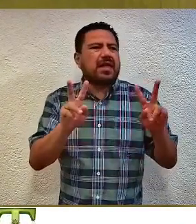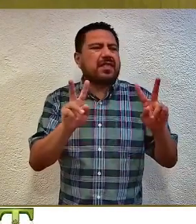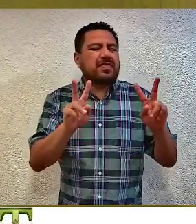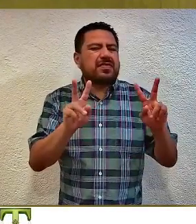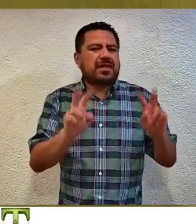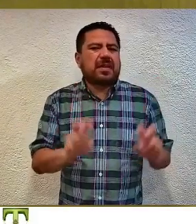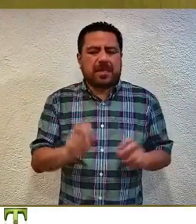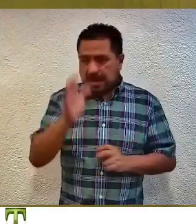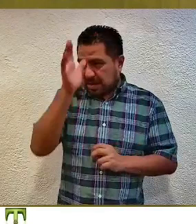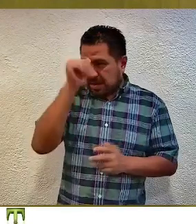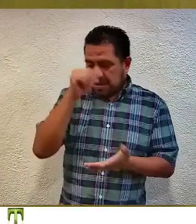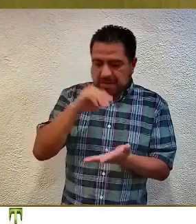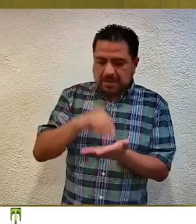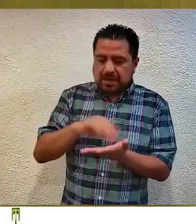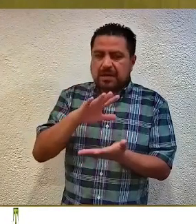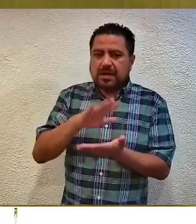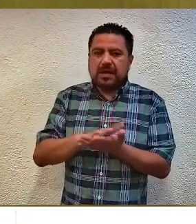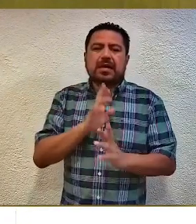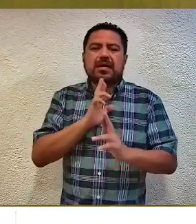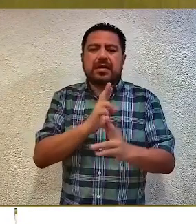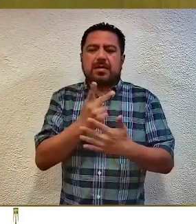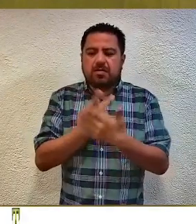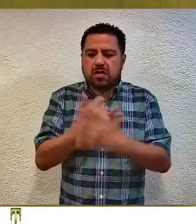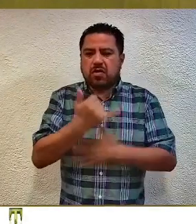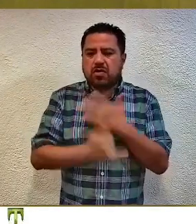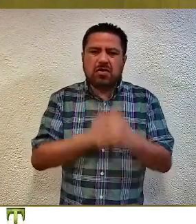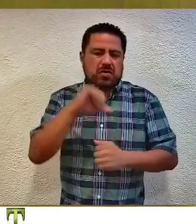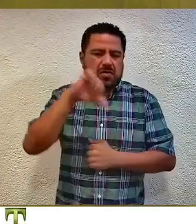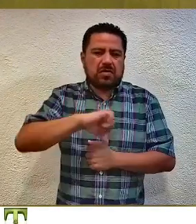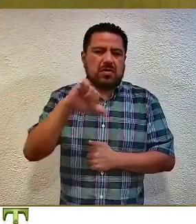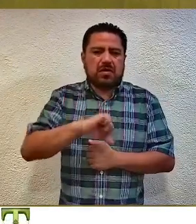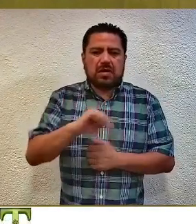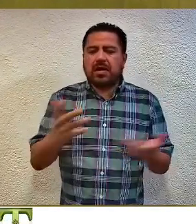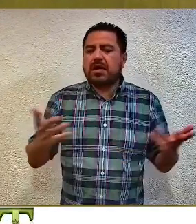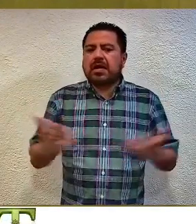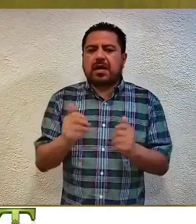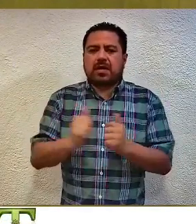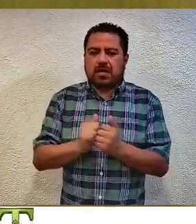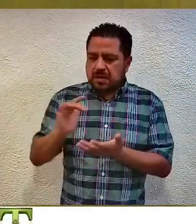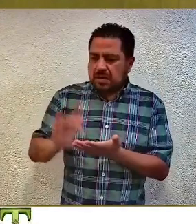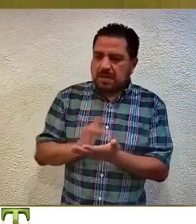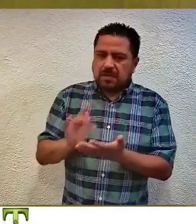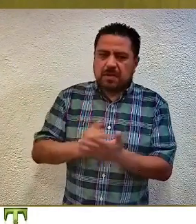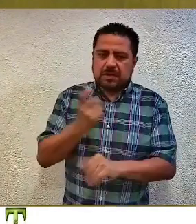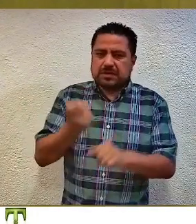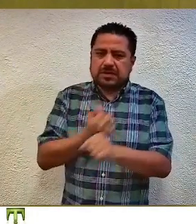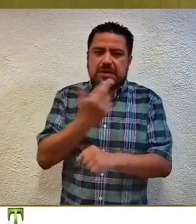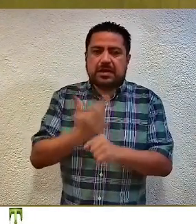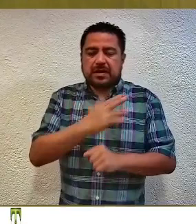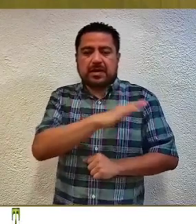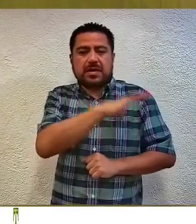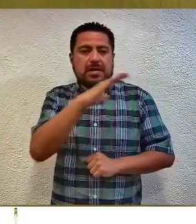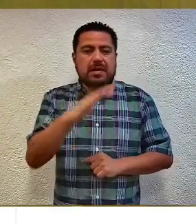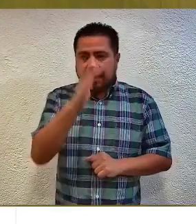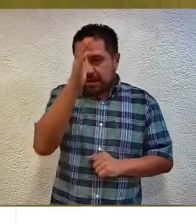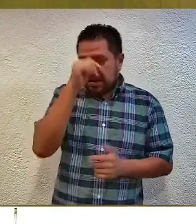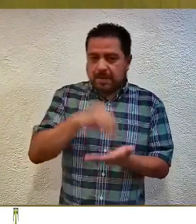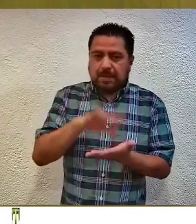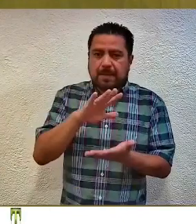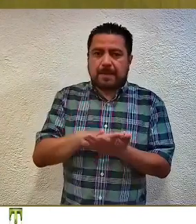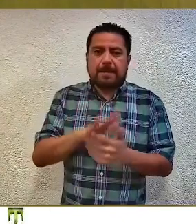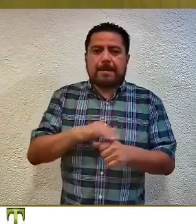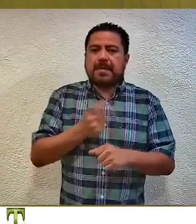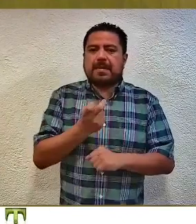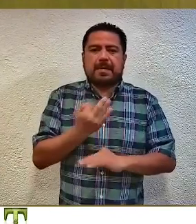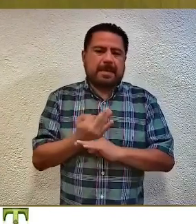puntos de acuerdo y resolutivos de los proyectos que nos ocupan se realizarán con el apoyo del secretario general de acuerdos a efectos de